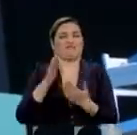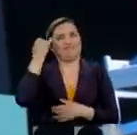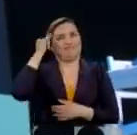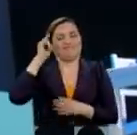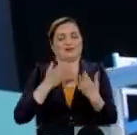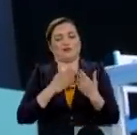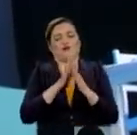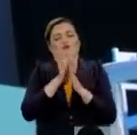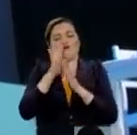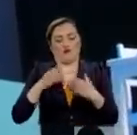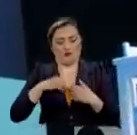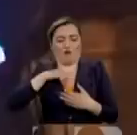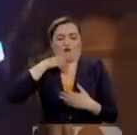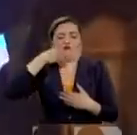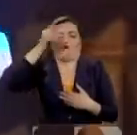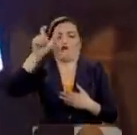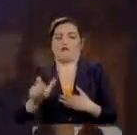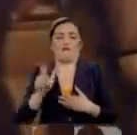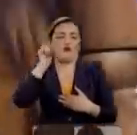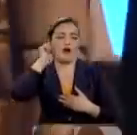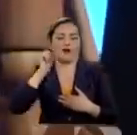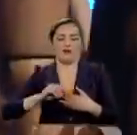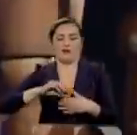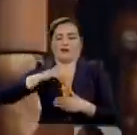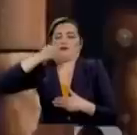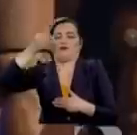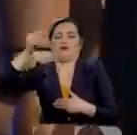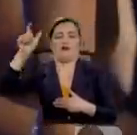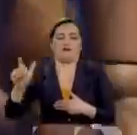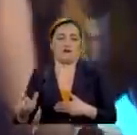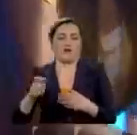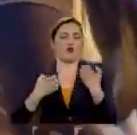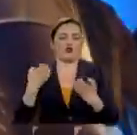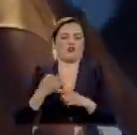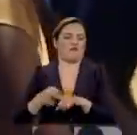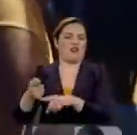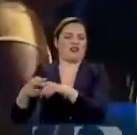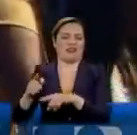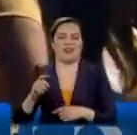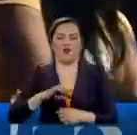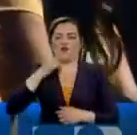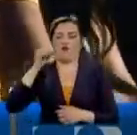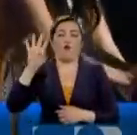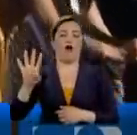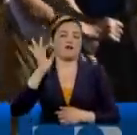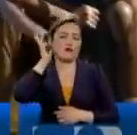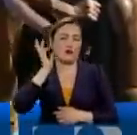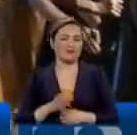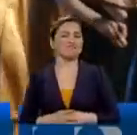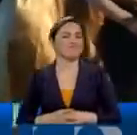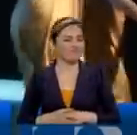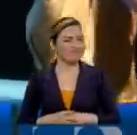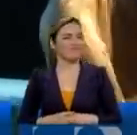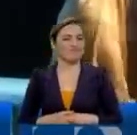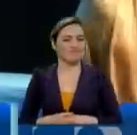teatral, 4 mujeres interpretan un mismo personaje en diferentes etapas emocionales. Se trata de Daniela, una joven que vive una relación